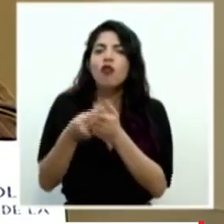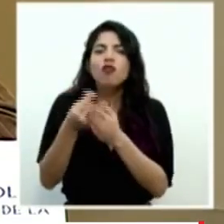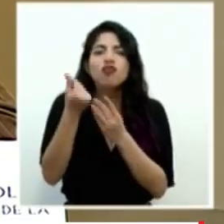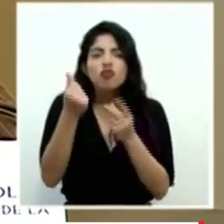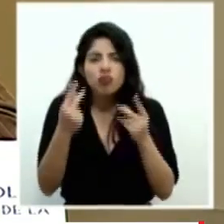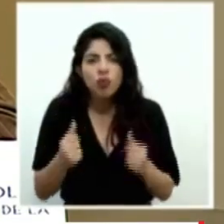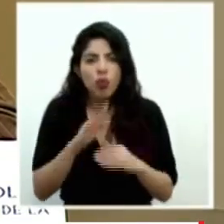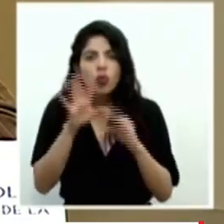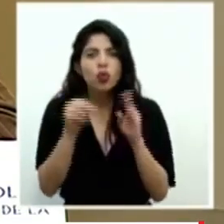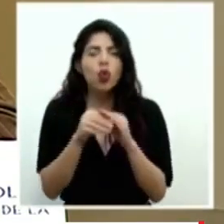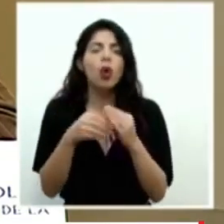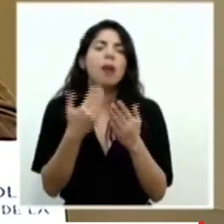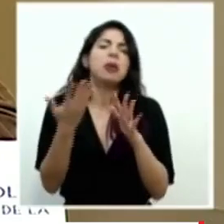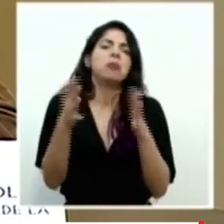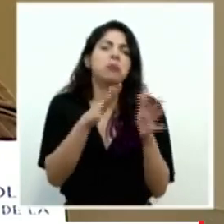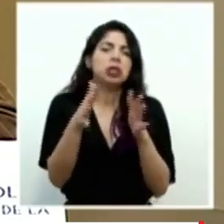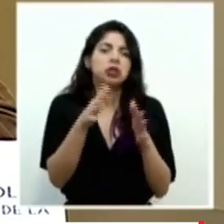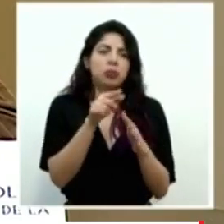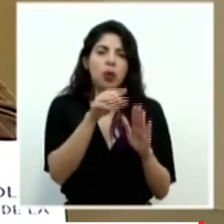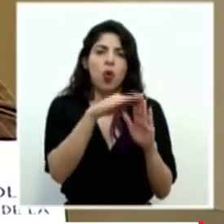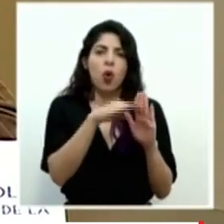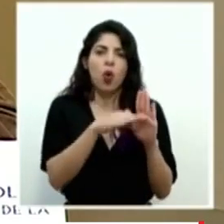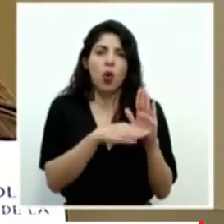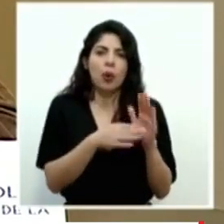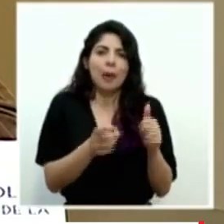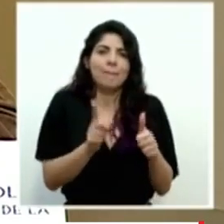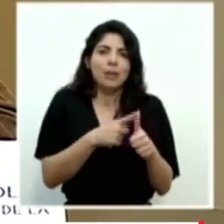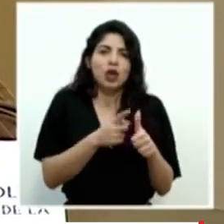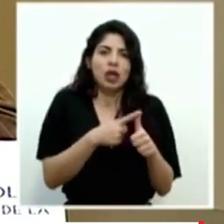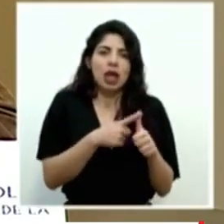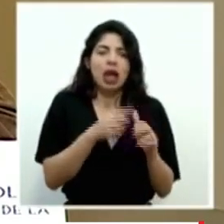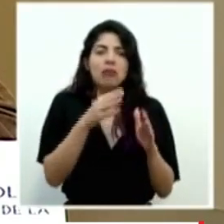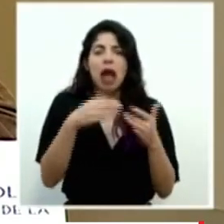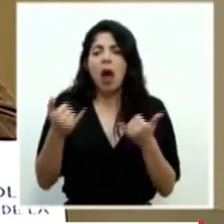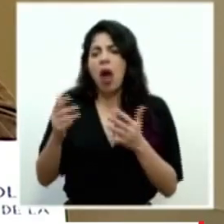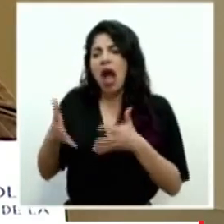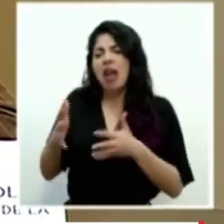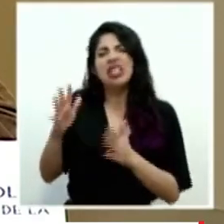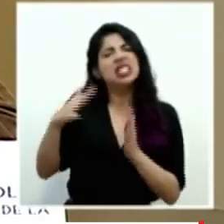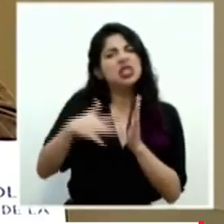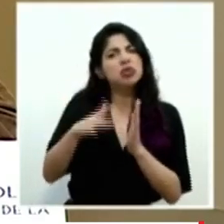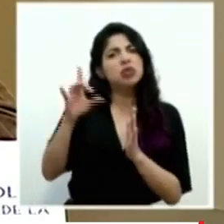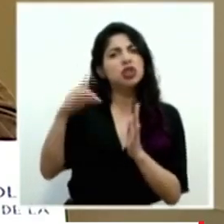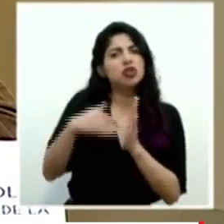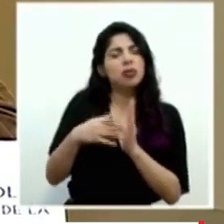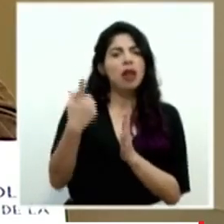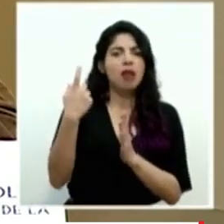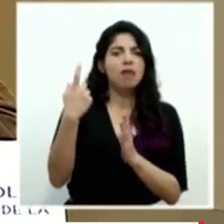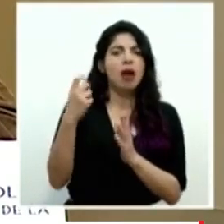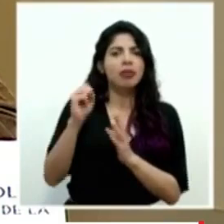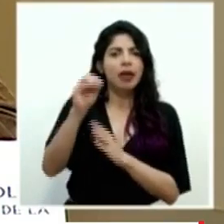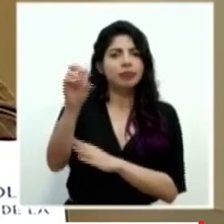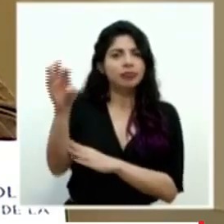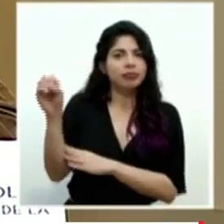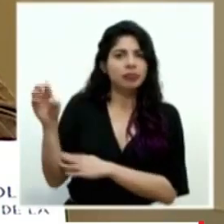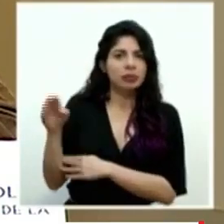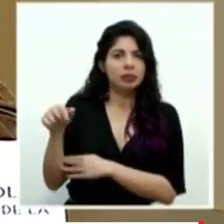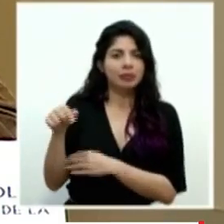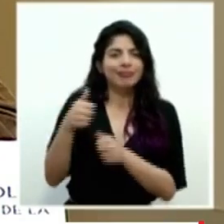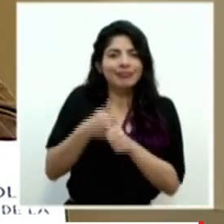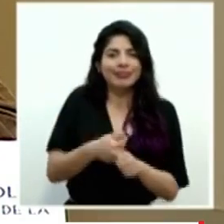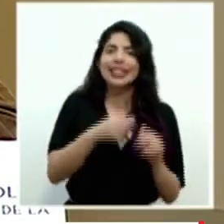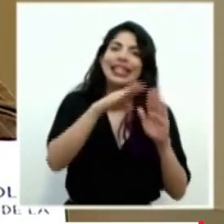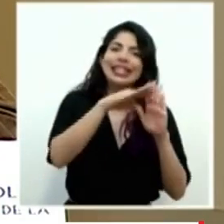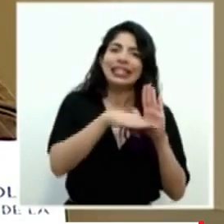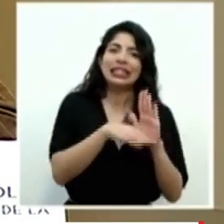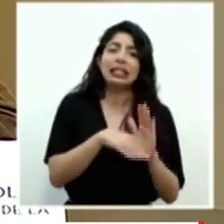inversión, etcétera, pero anda más o menos en ese orden y nos quedarán unos 5.000 a 8.000 pendientes de entregar de acuerdo con las